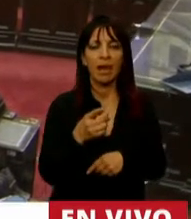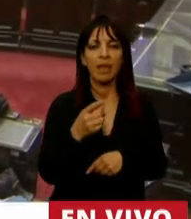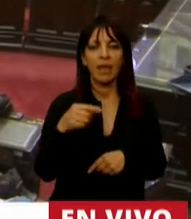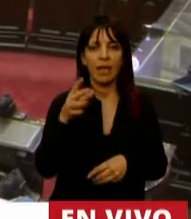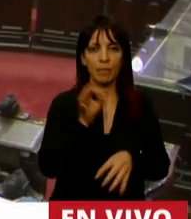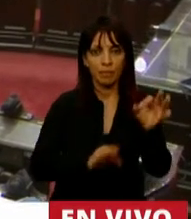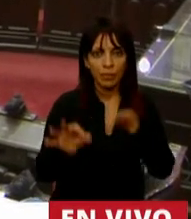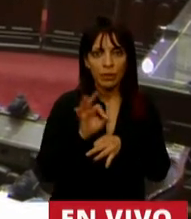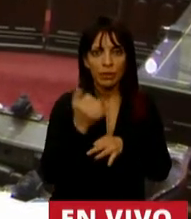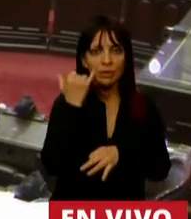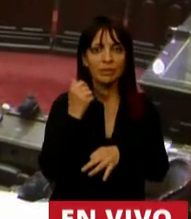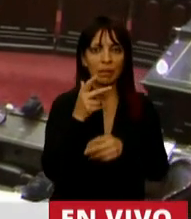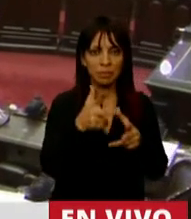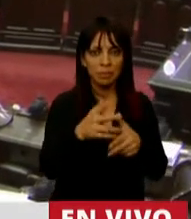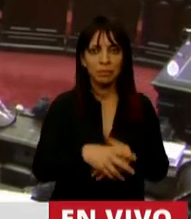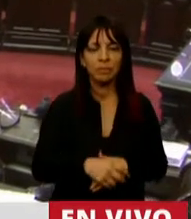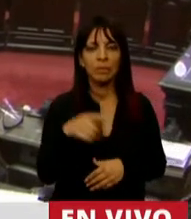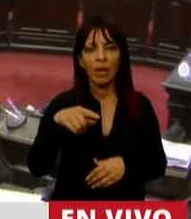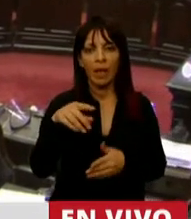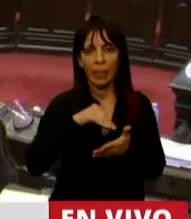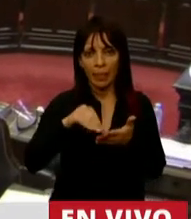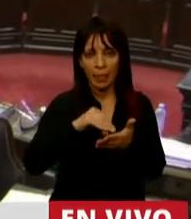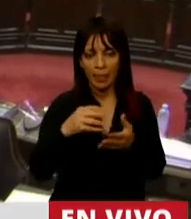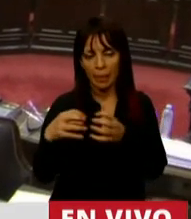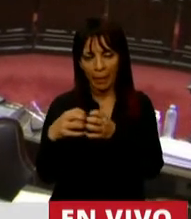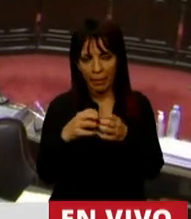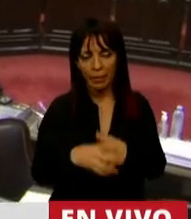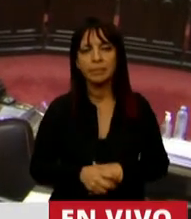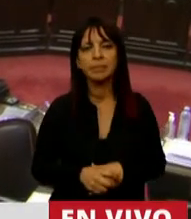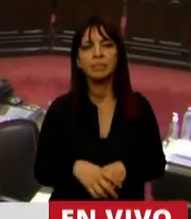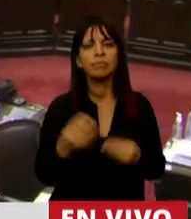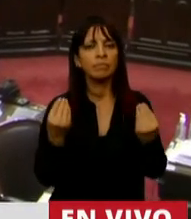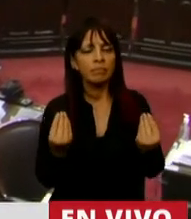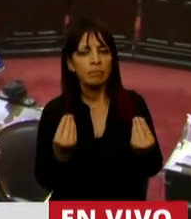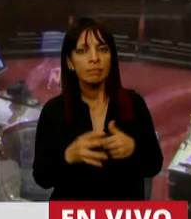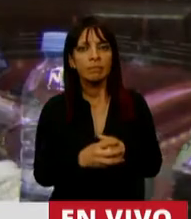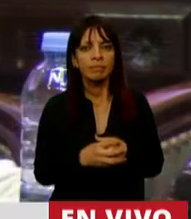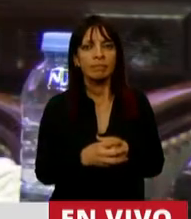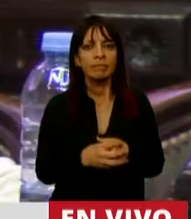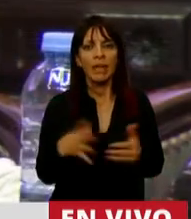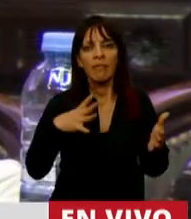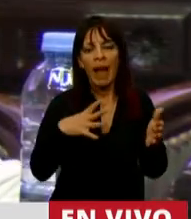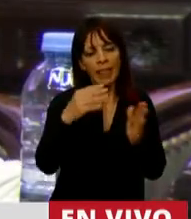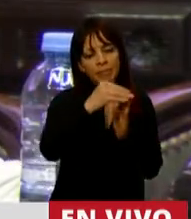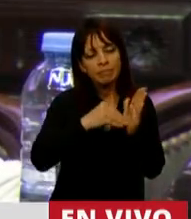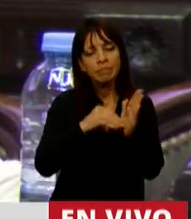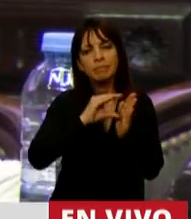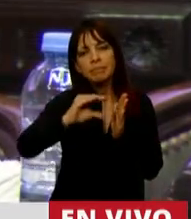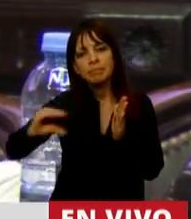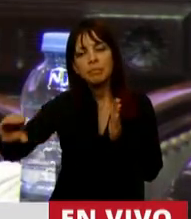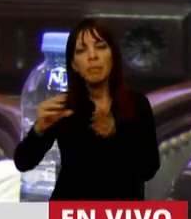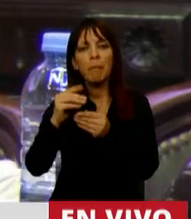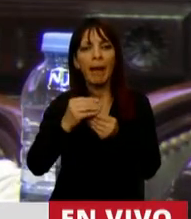ha dicho ya en el transcurso de este debate, para mí está en la ausencia de partidas destinadas a administrar